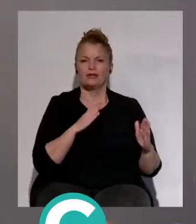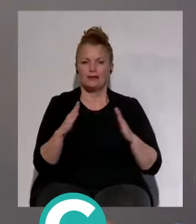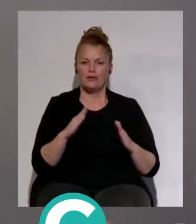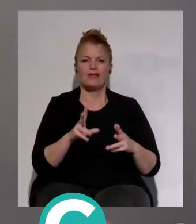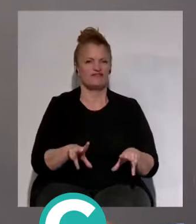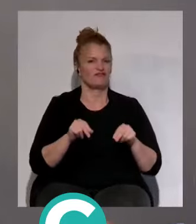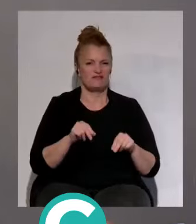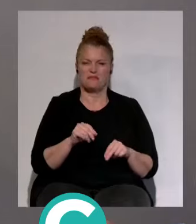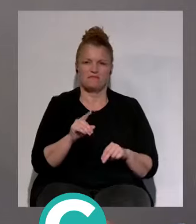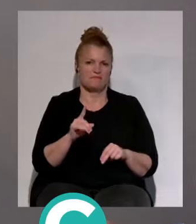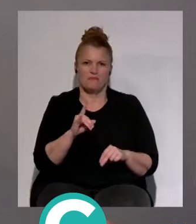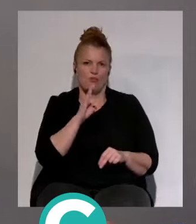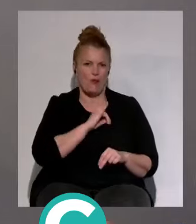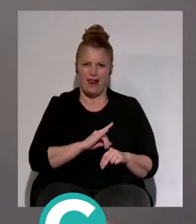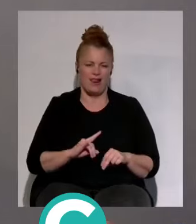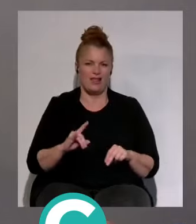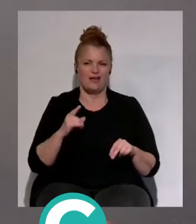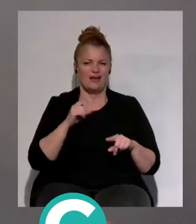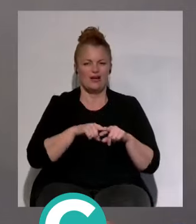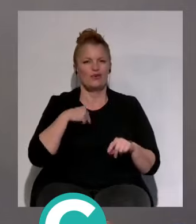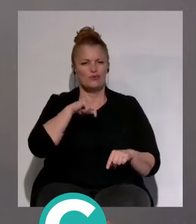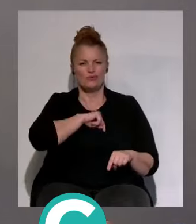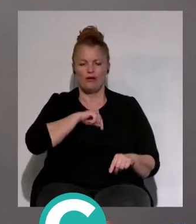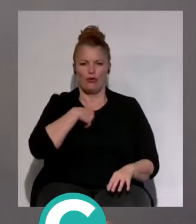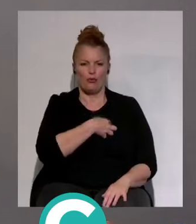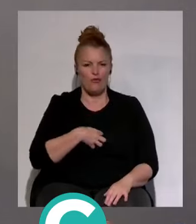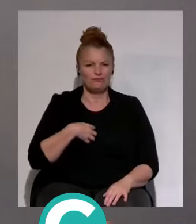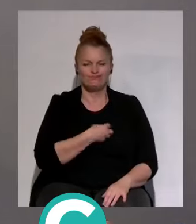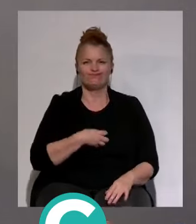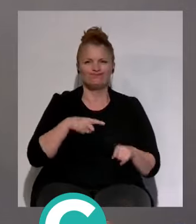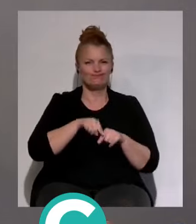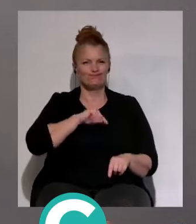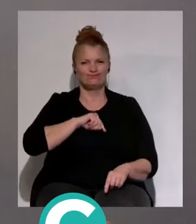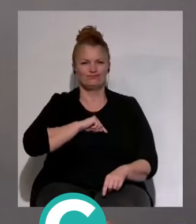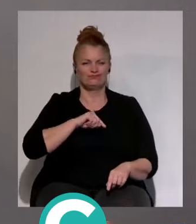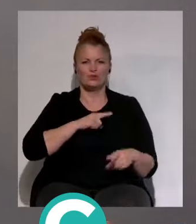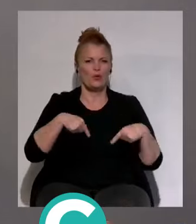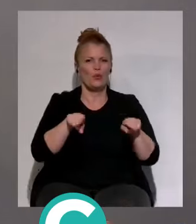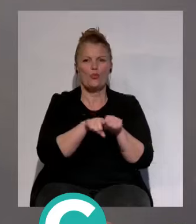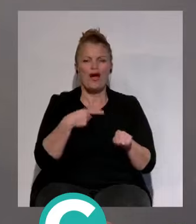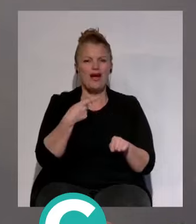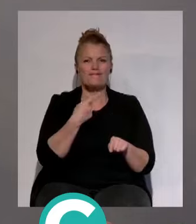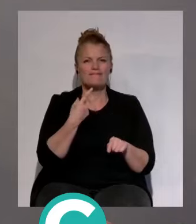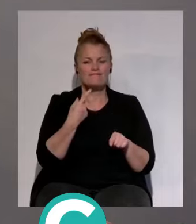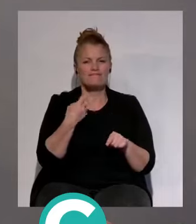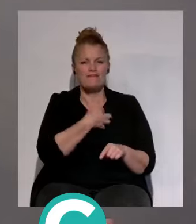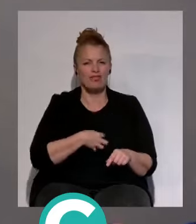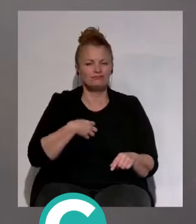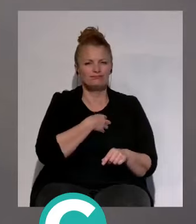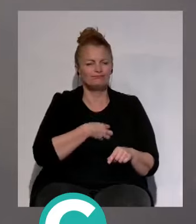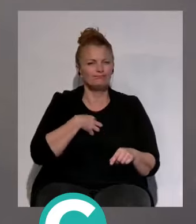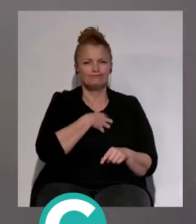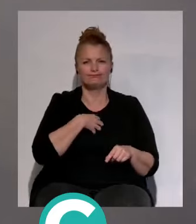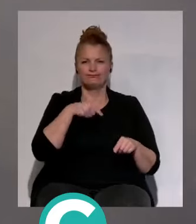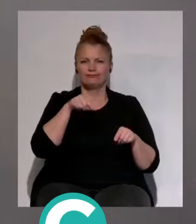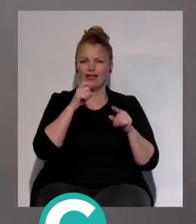mal y ha sido el resultado. A se me ha hecho bola. Se me ha hecho bola como cuando te come un sándwich de gasolinera. Que se te va haciendo aquí. A mí la temporada se me ha hecho larga